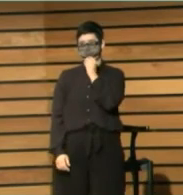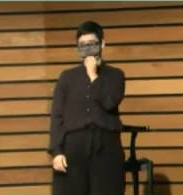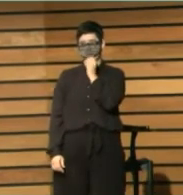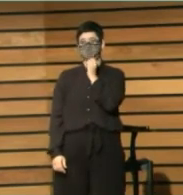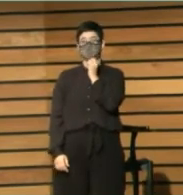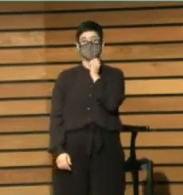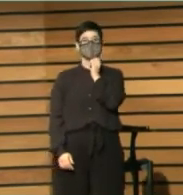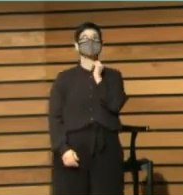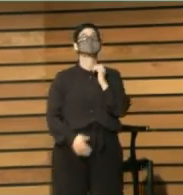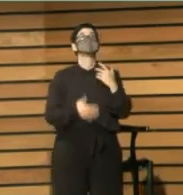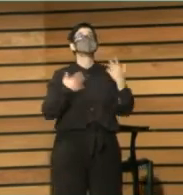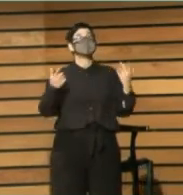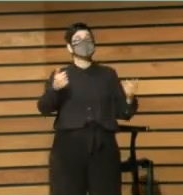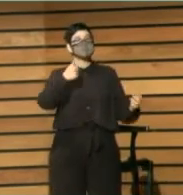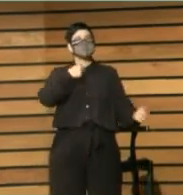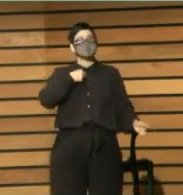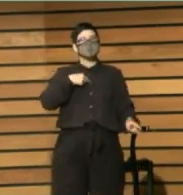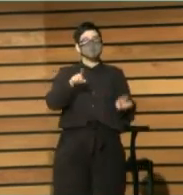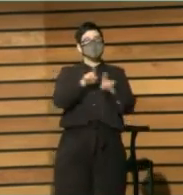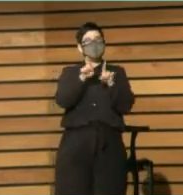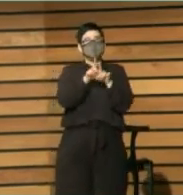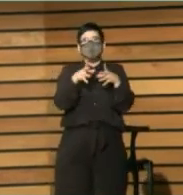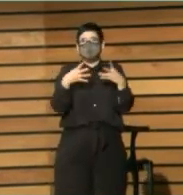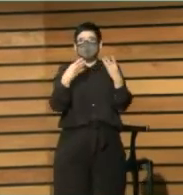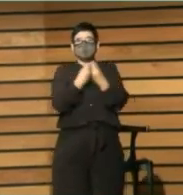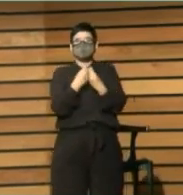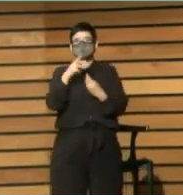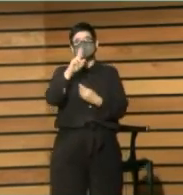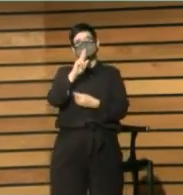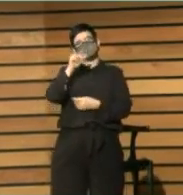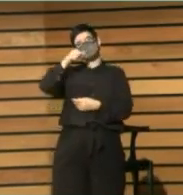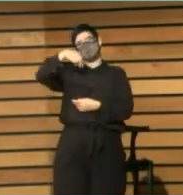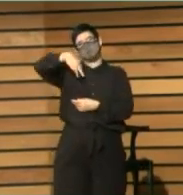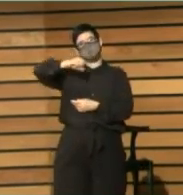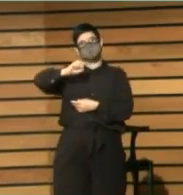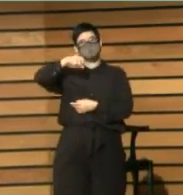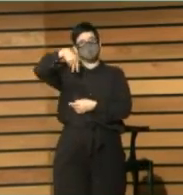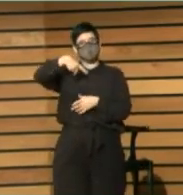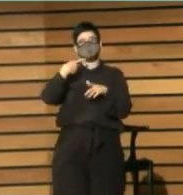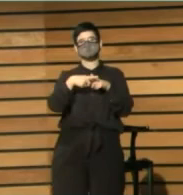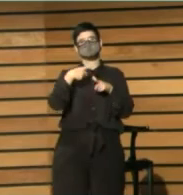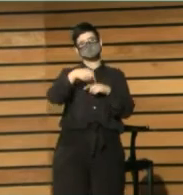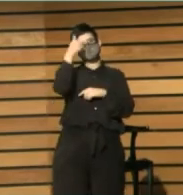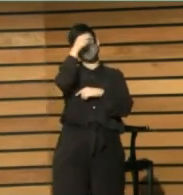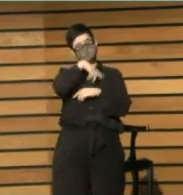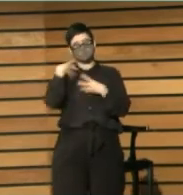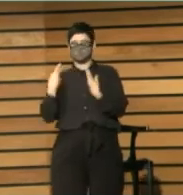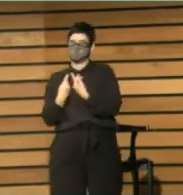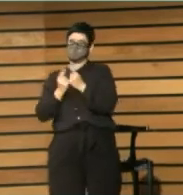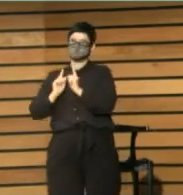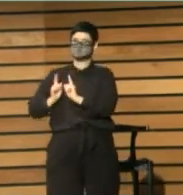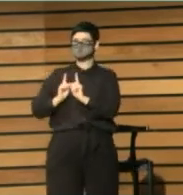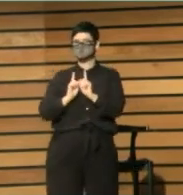con Ramón hacia esa casa donde están los libros. Y